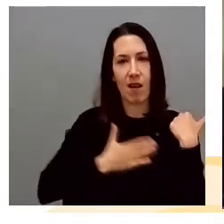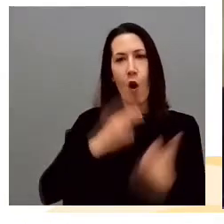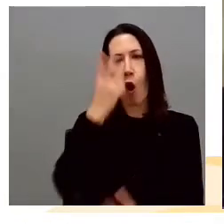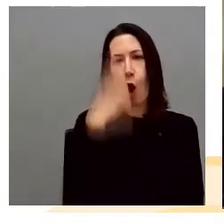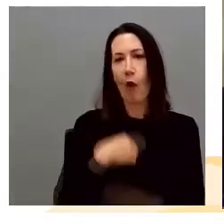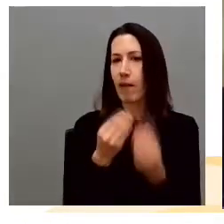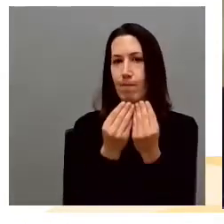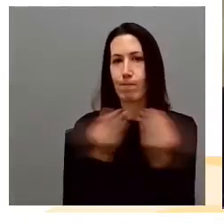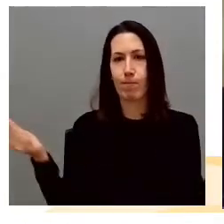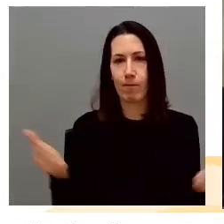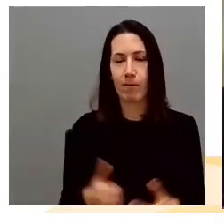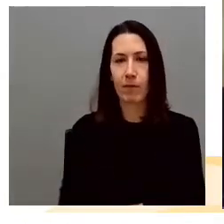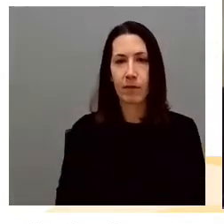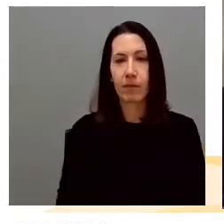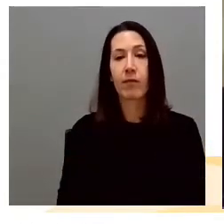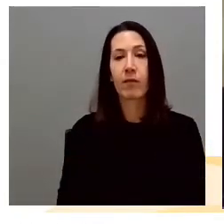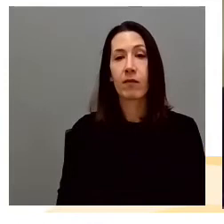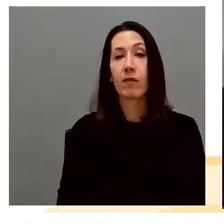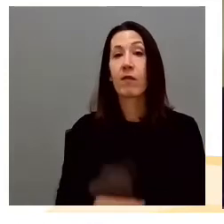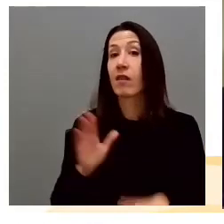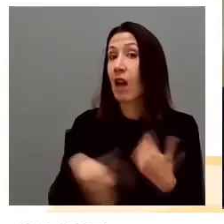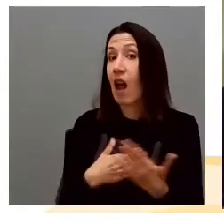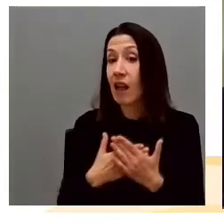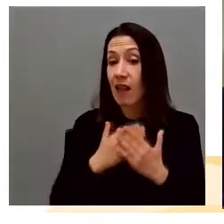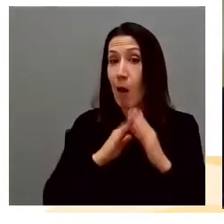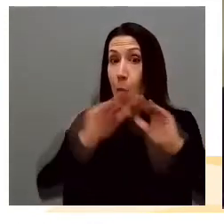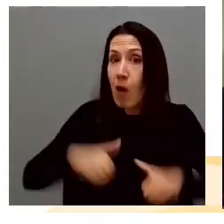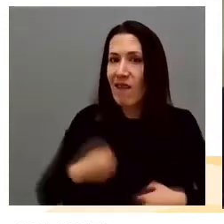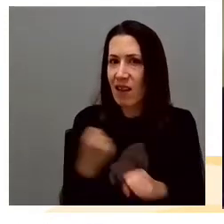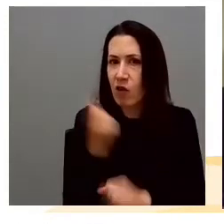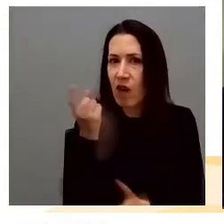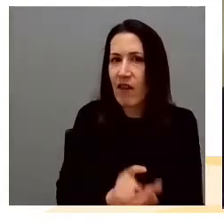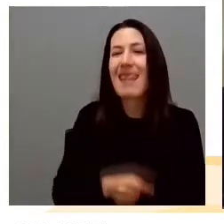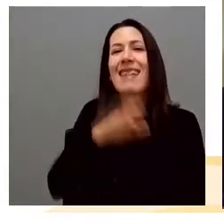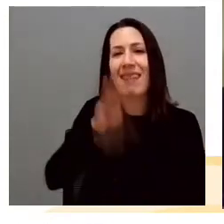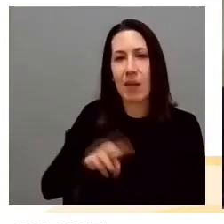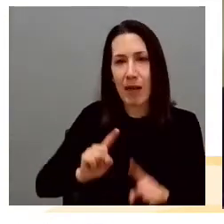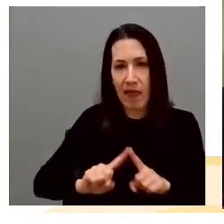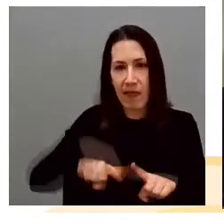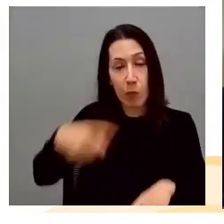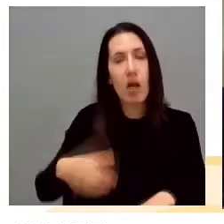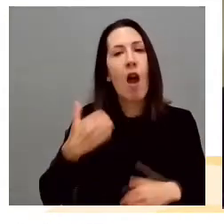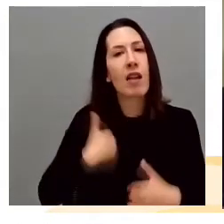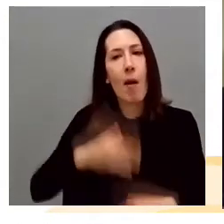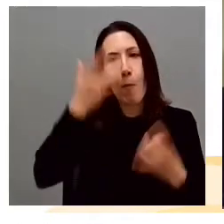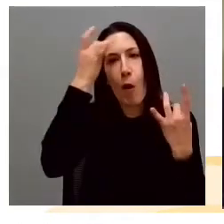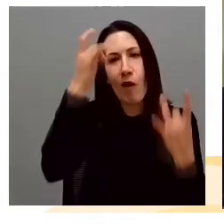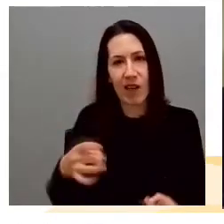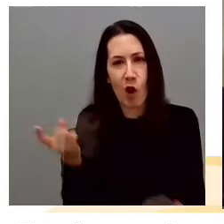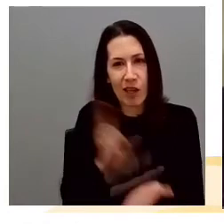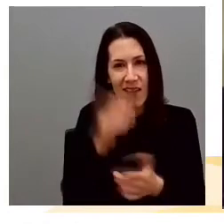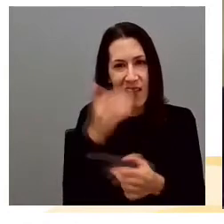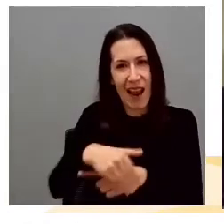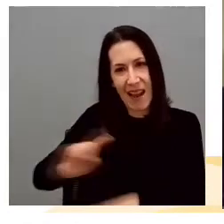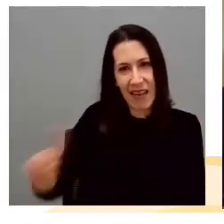ONCE. Tardaron 3 meses en poder volver, pero ya están de nuevo en la calle, ya están recogiendo